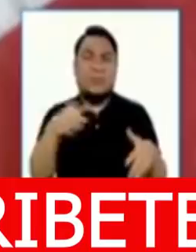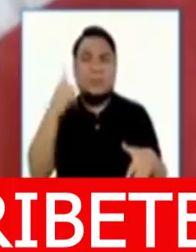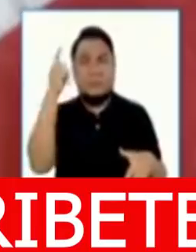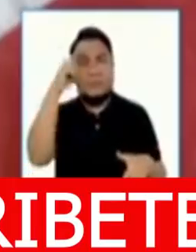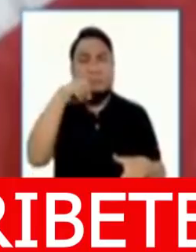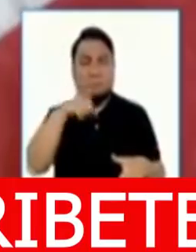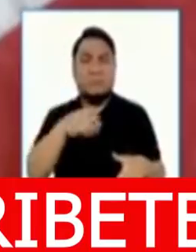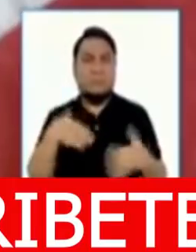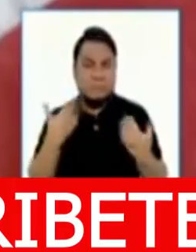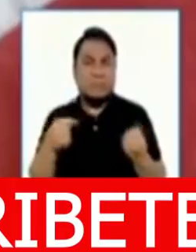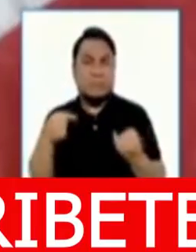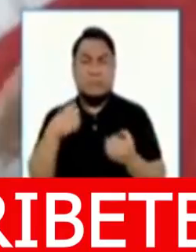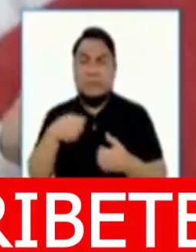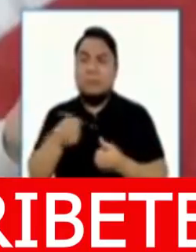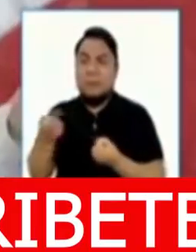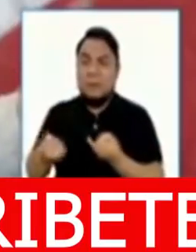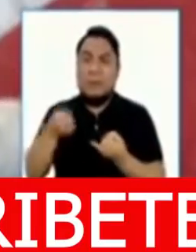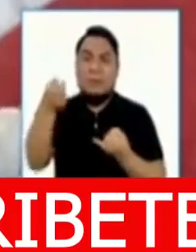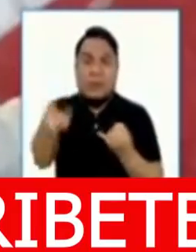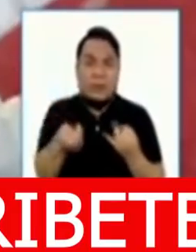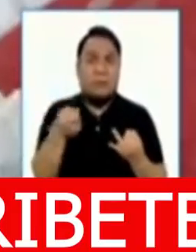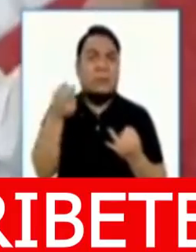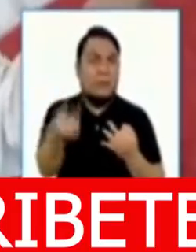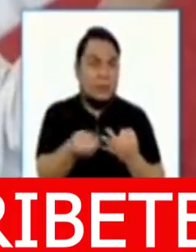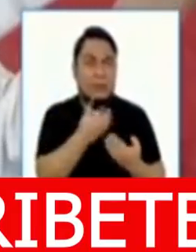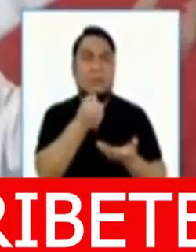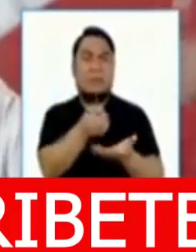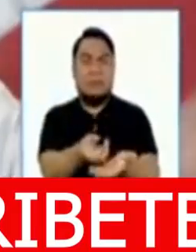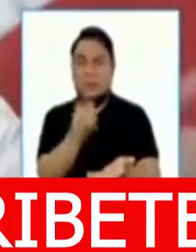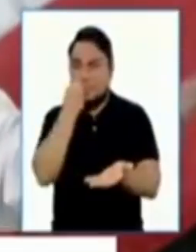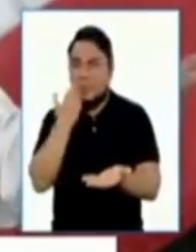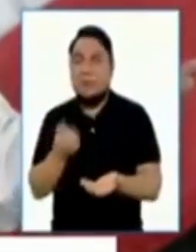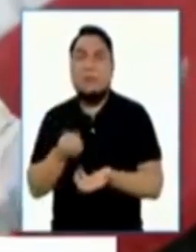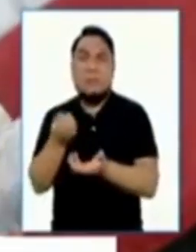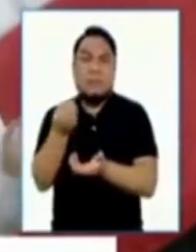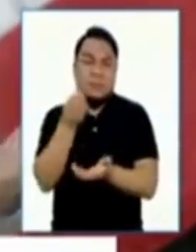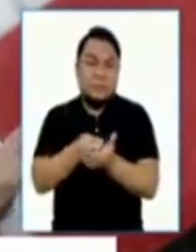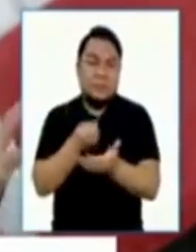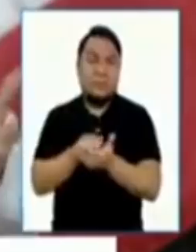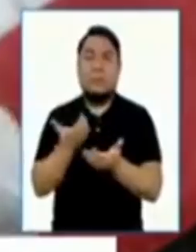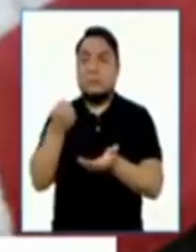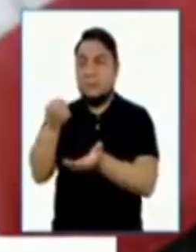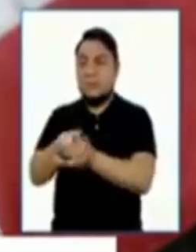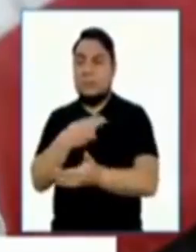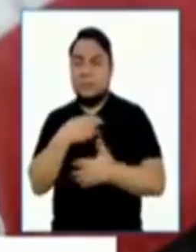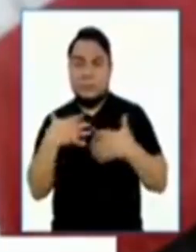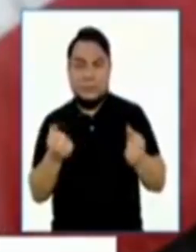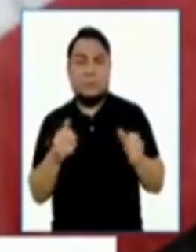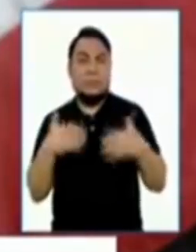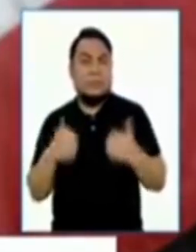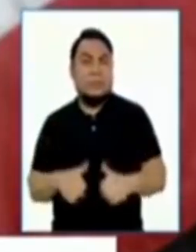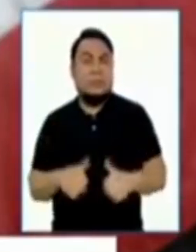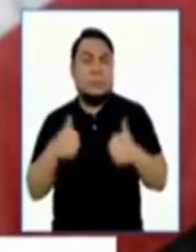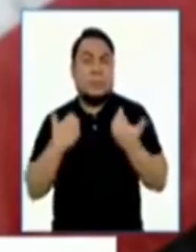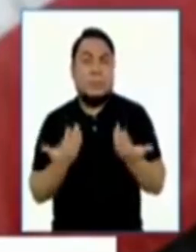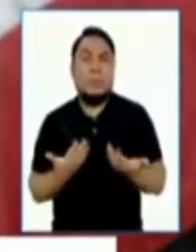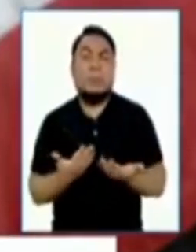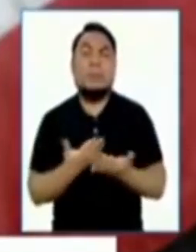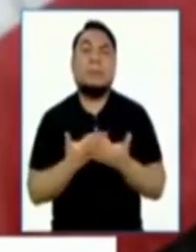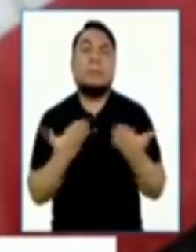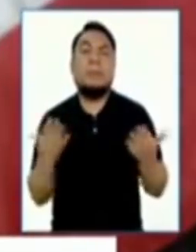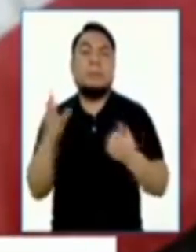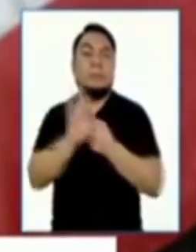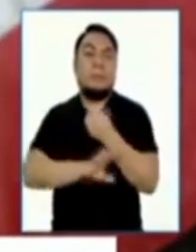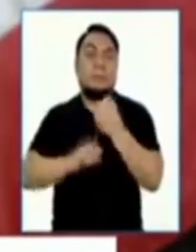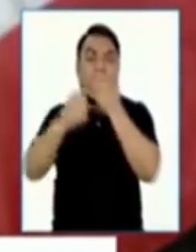justificado el presupuesto al sector salud para que pueda adquirir equipo